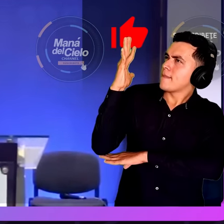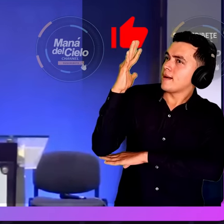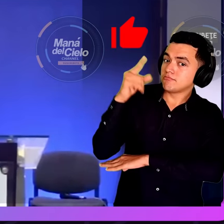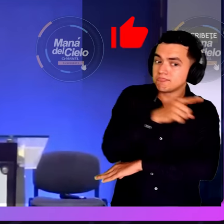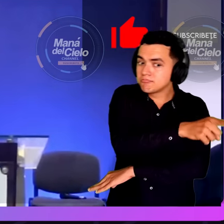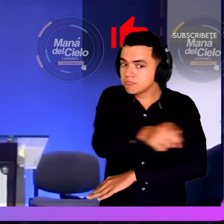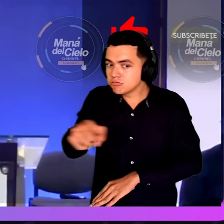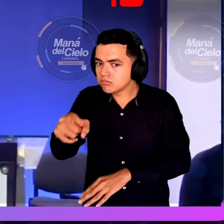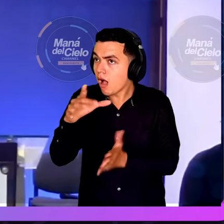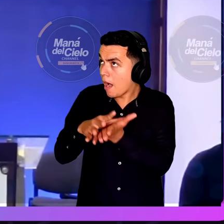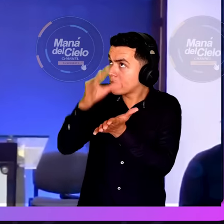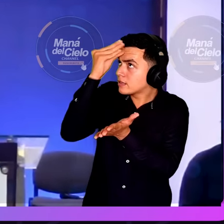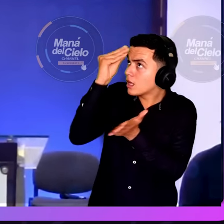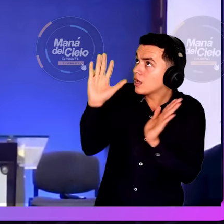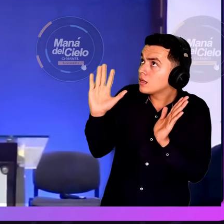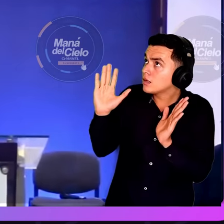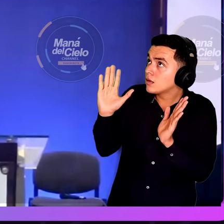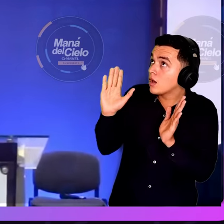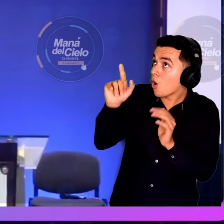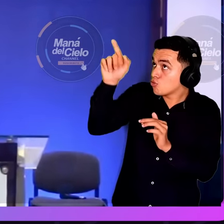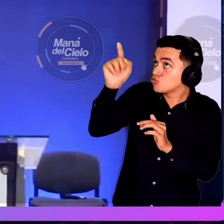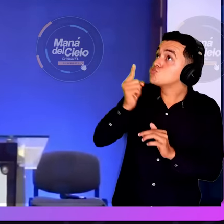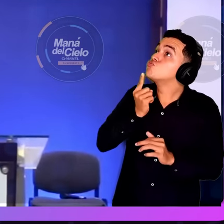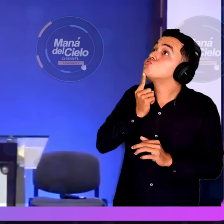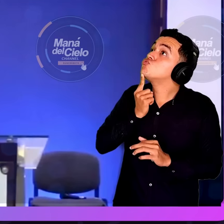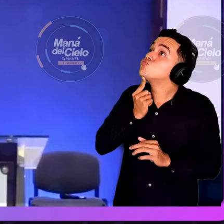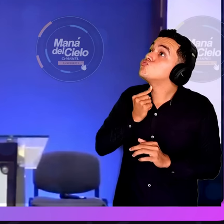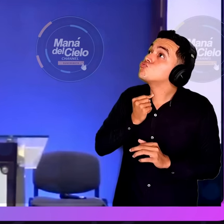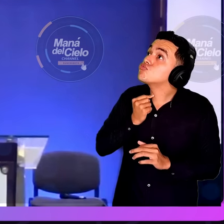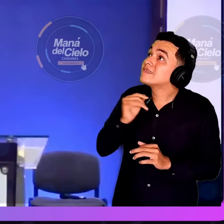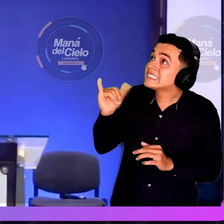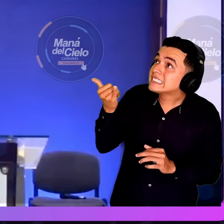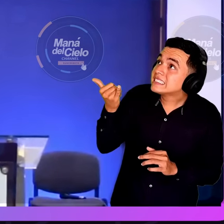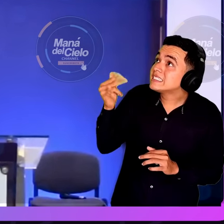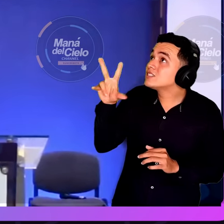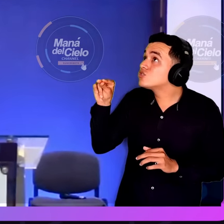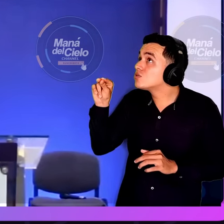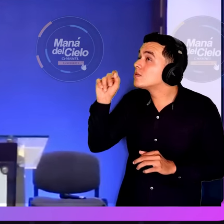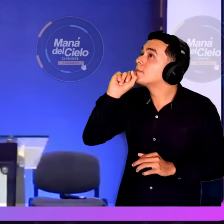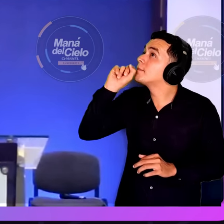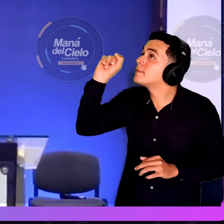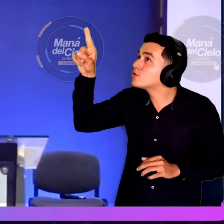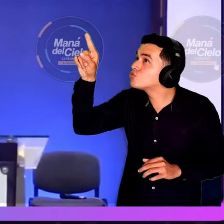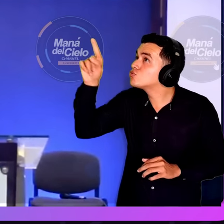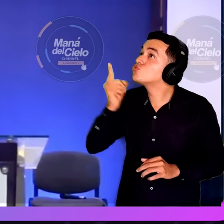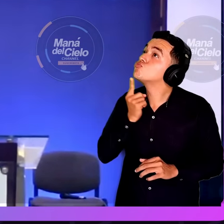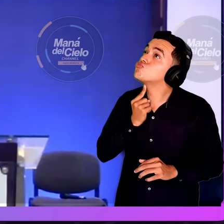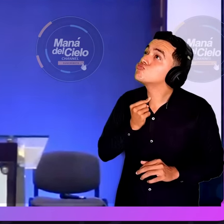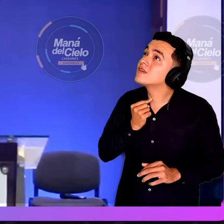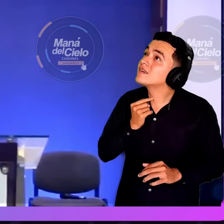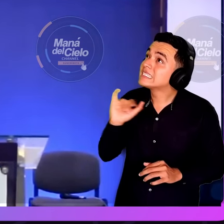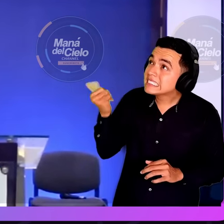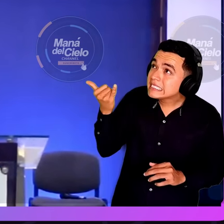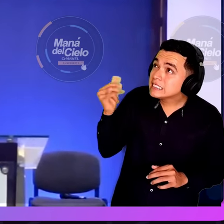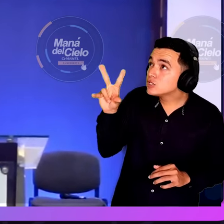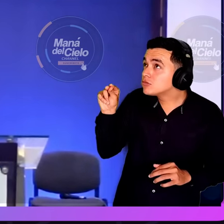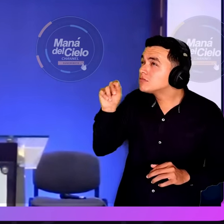un sí cuando hay que decir un no. No es sino decir un no cuando hay que decir un sí. Pero es pecado. Y a eso yo le llamo pecados no confesados.